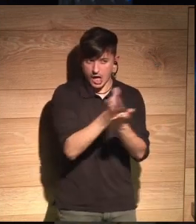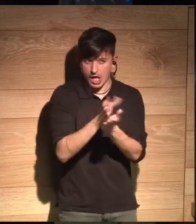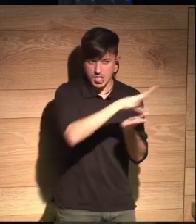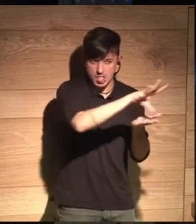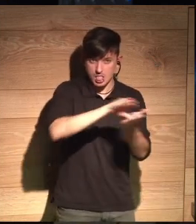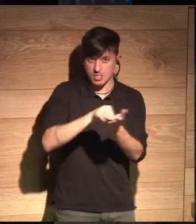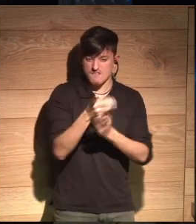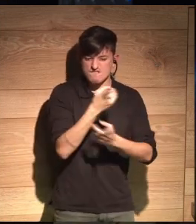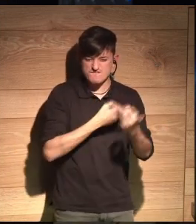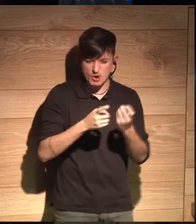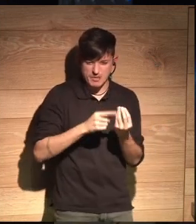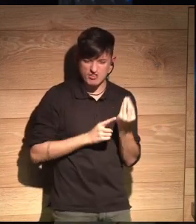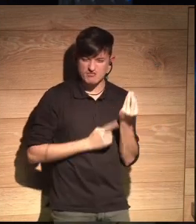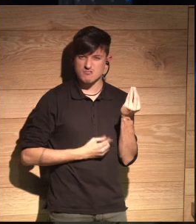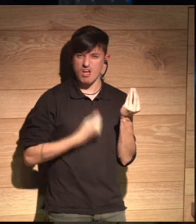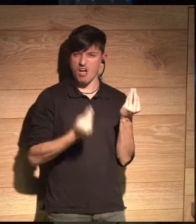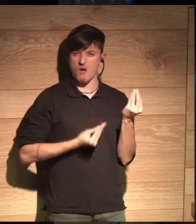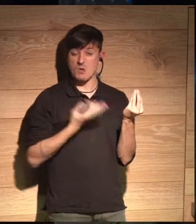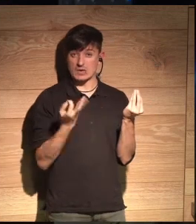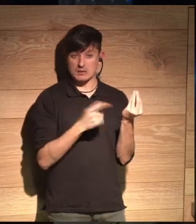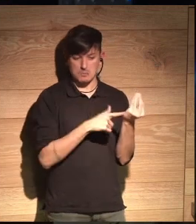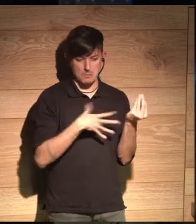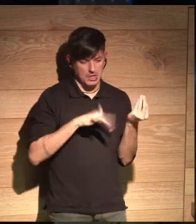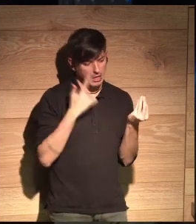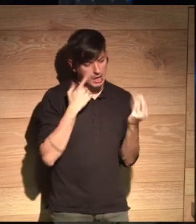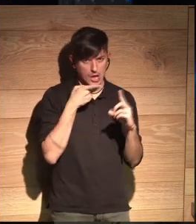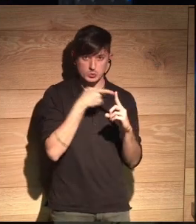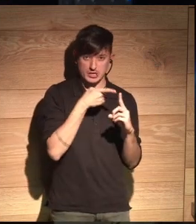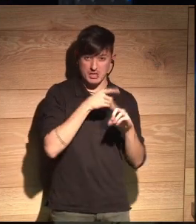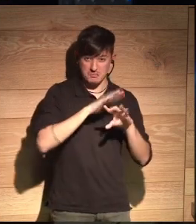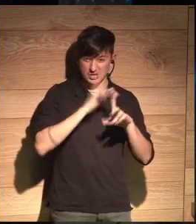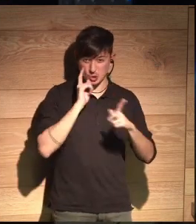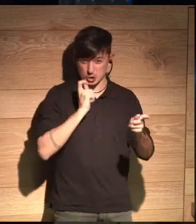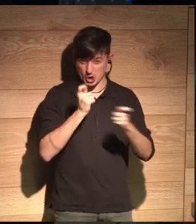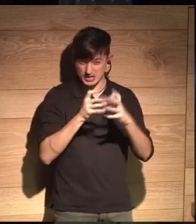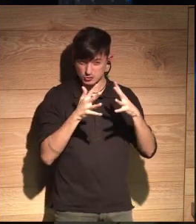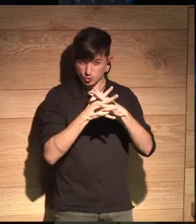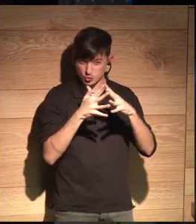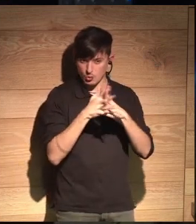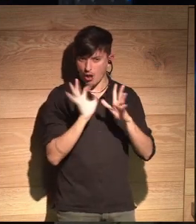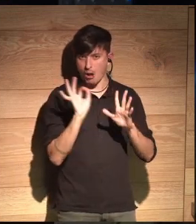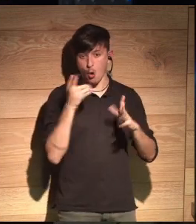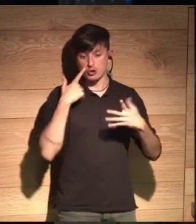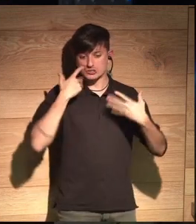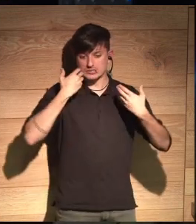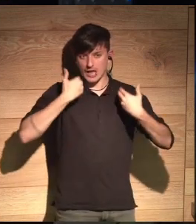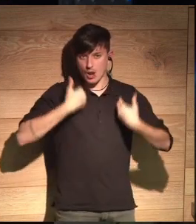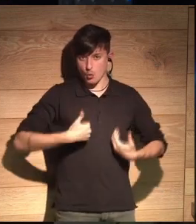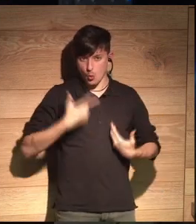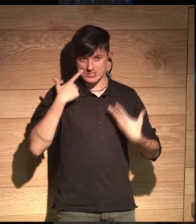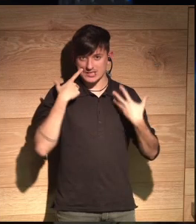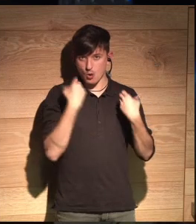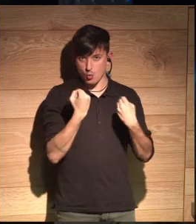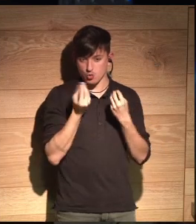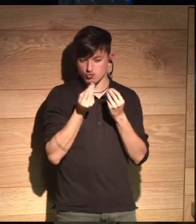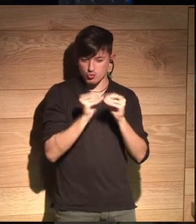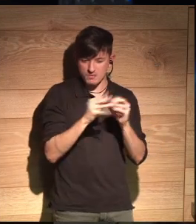información podemos tratar de utilizarla para controlar la estructura o la salud de la infraestructura de